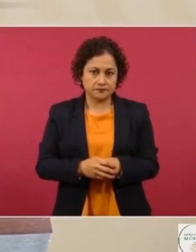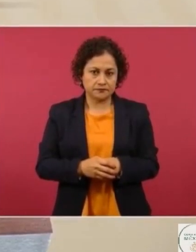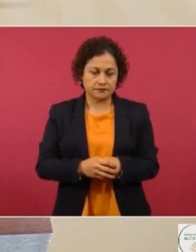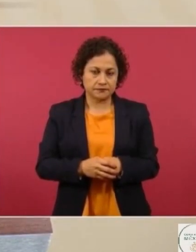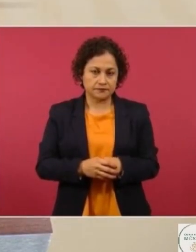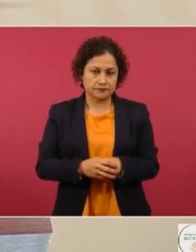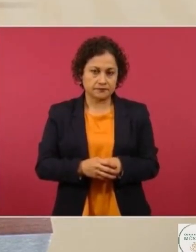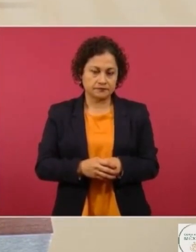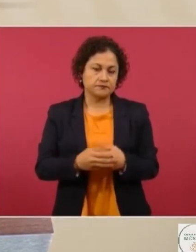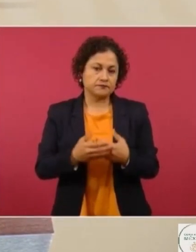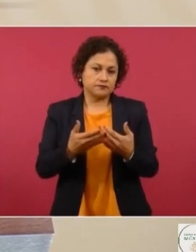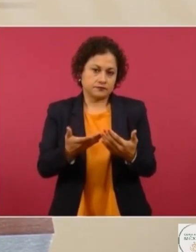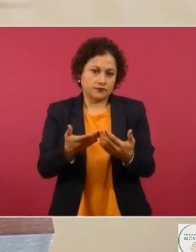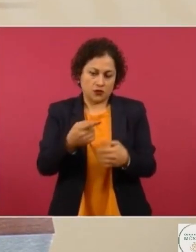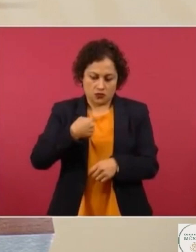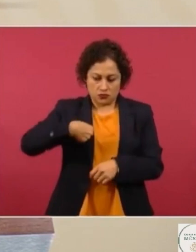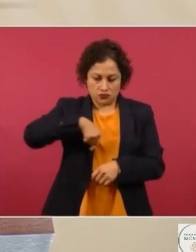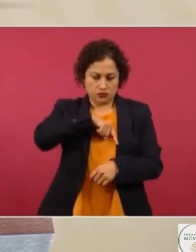Es un acuerdo